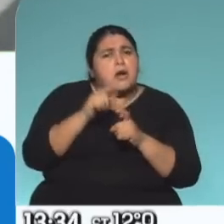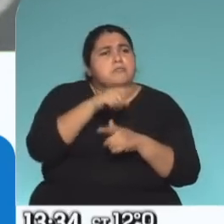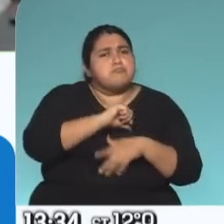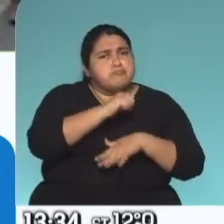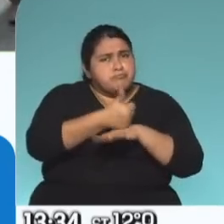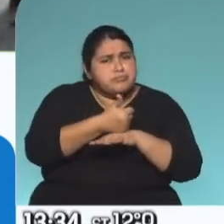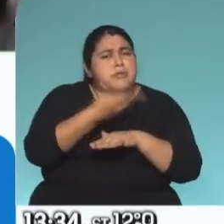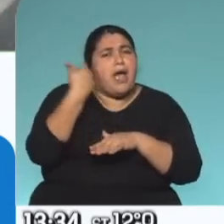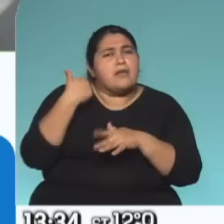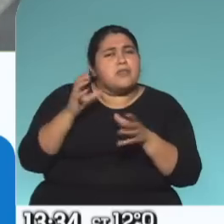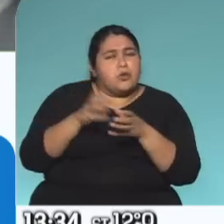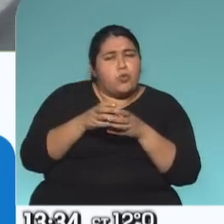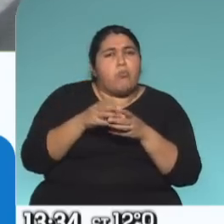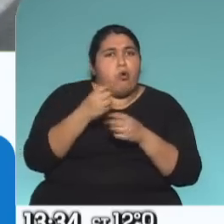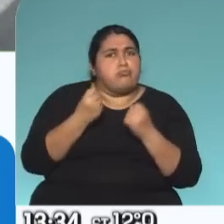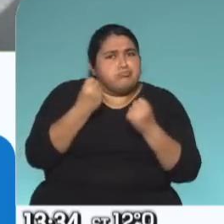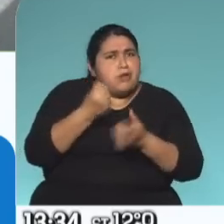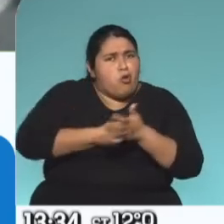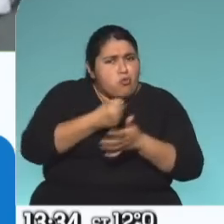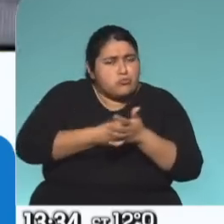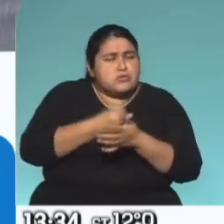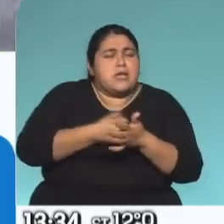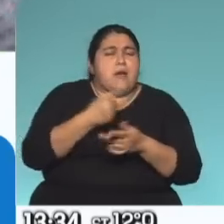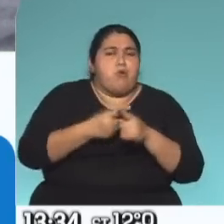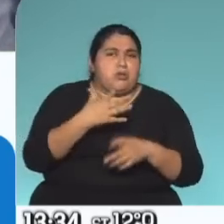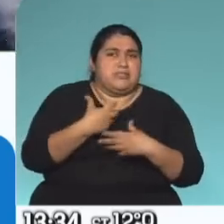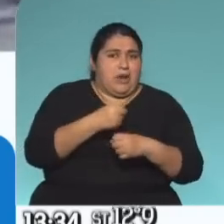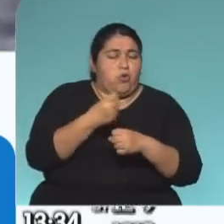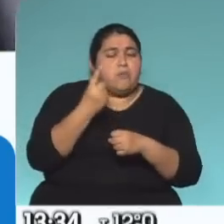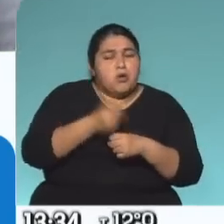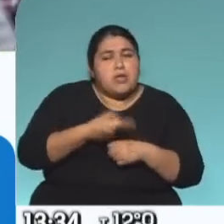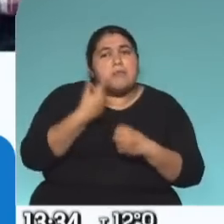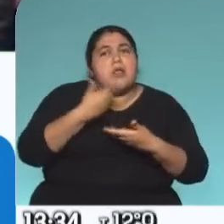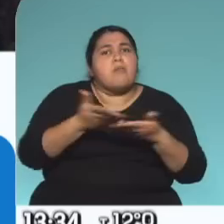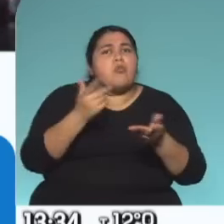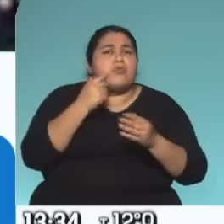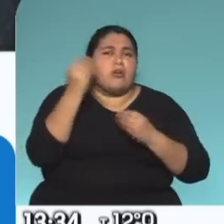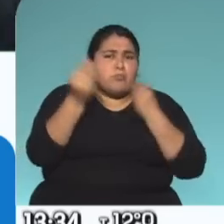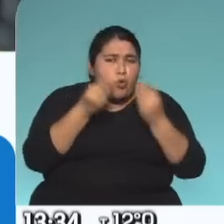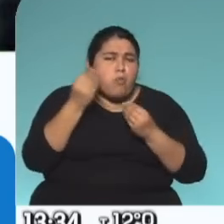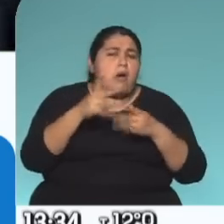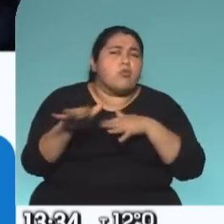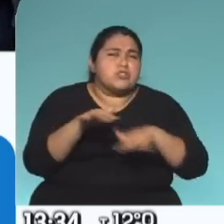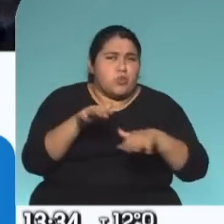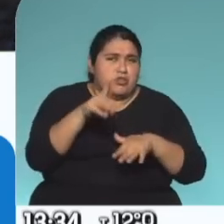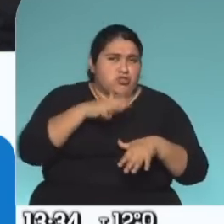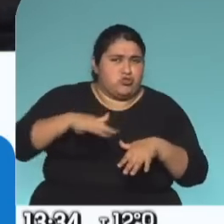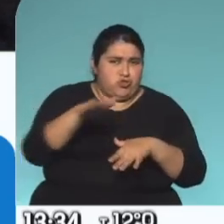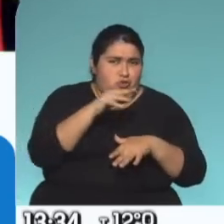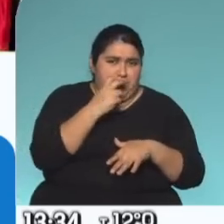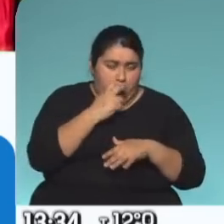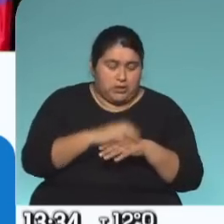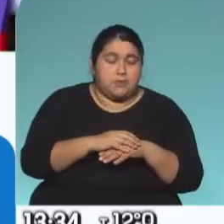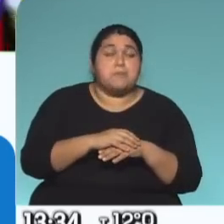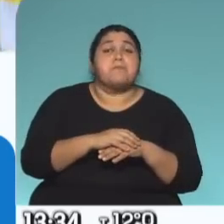la gestión de la crisis sanitaria, y ha manifestado su preocupación por un fraude en Bolivia, poniendo otra